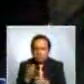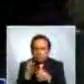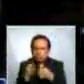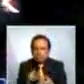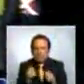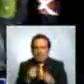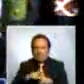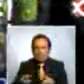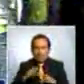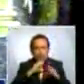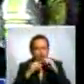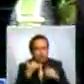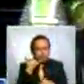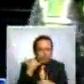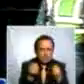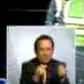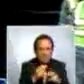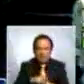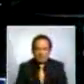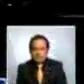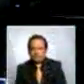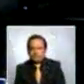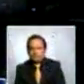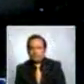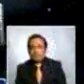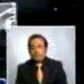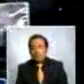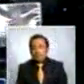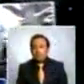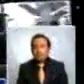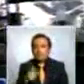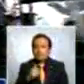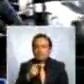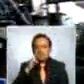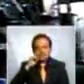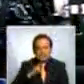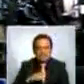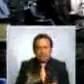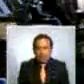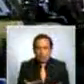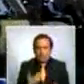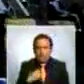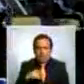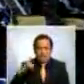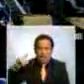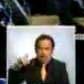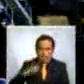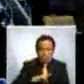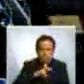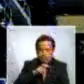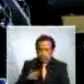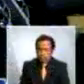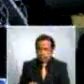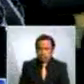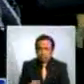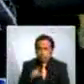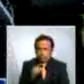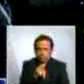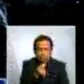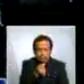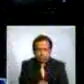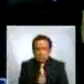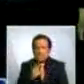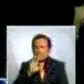tenido la comunicación hasta ahora con ellos. Eso por lo menos lo que hemos sabido hasta ahora. Nos bajamos del avión hace solo, en verdad,